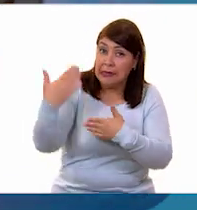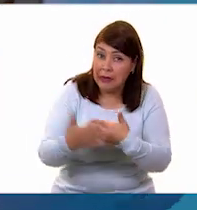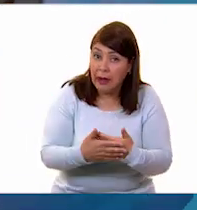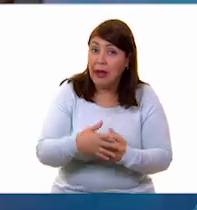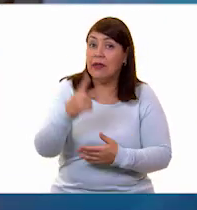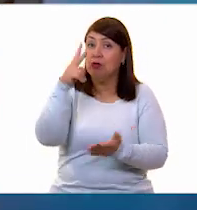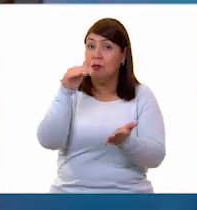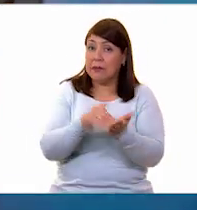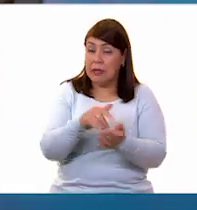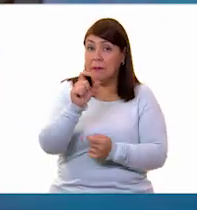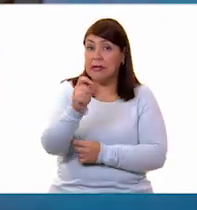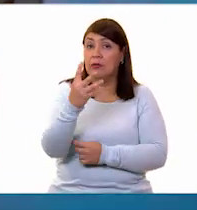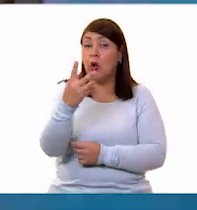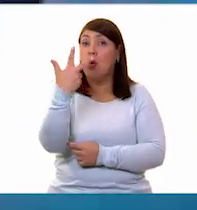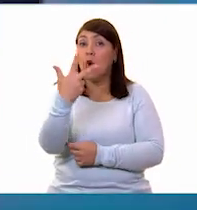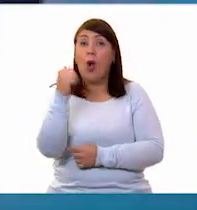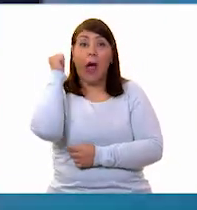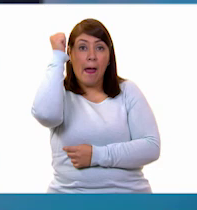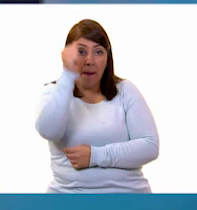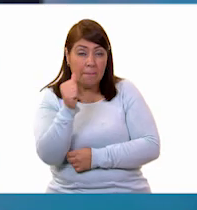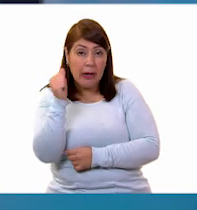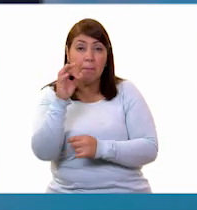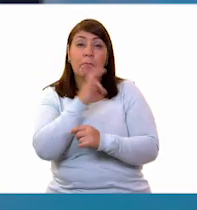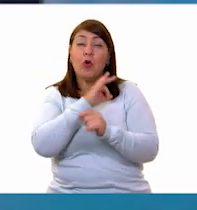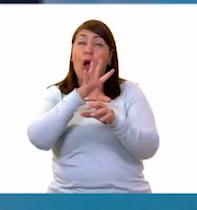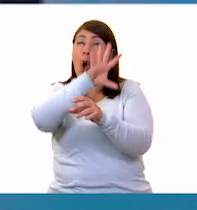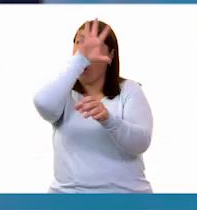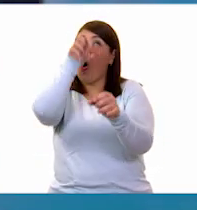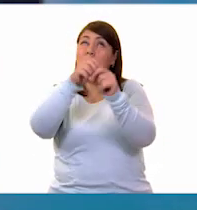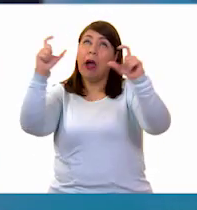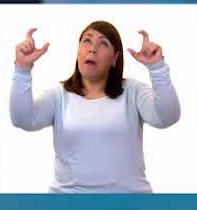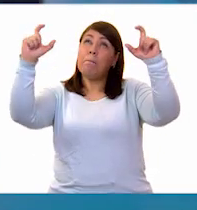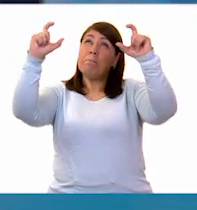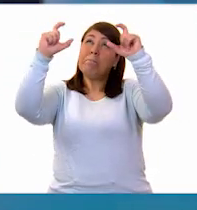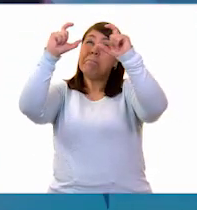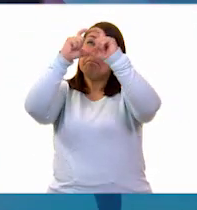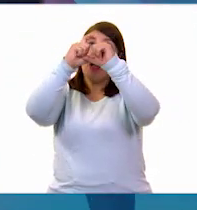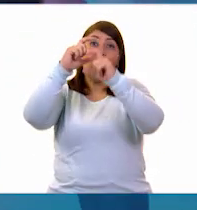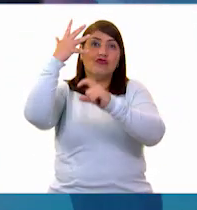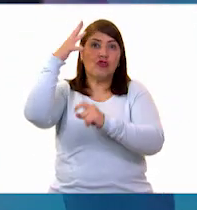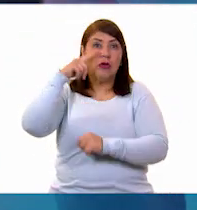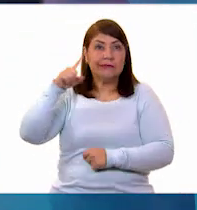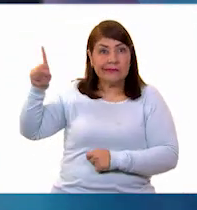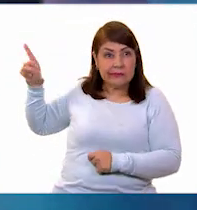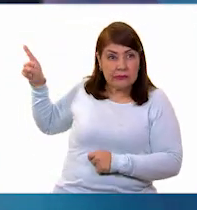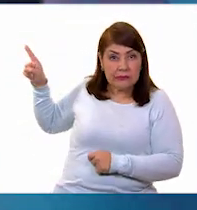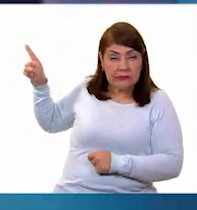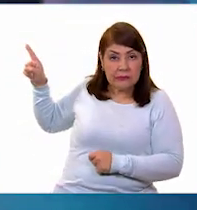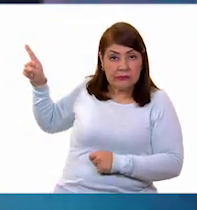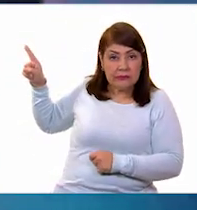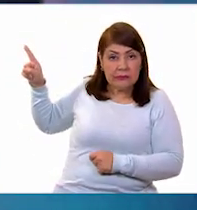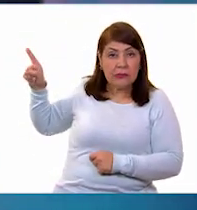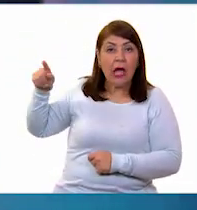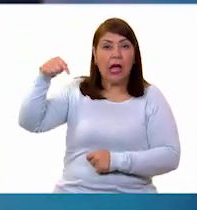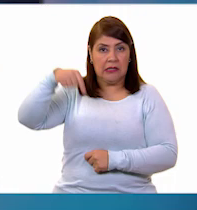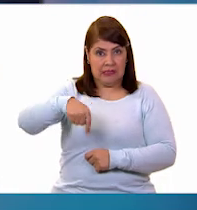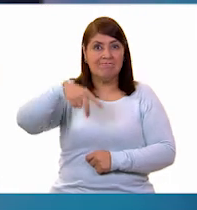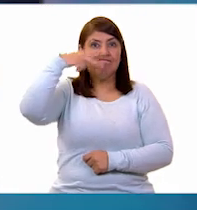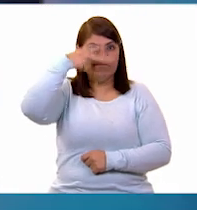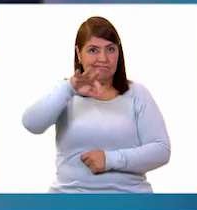2024, el 8 de abril, va a haber un eclipse total de sol que se va a ver desde